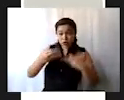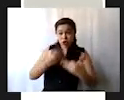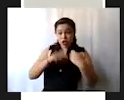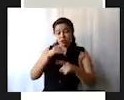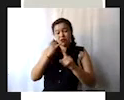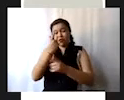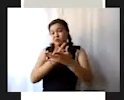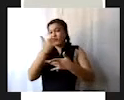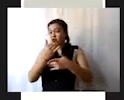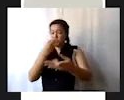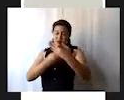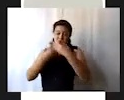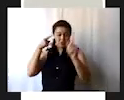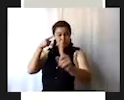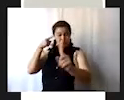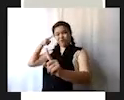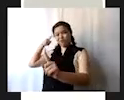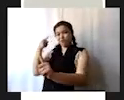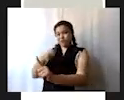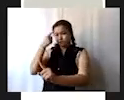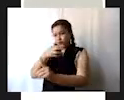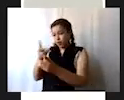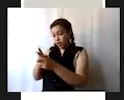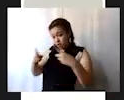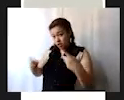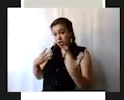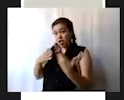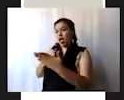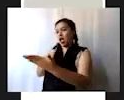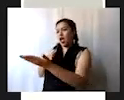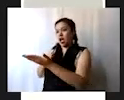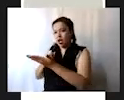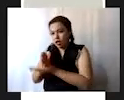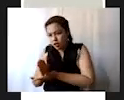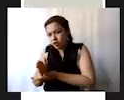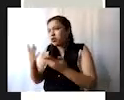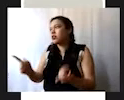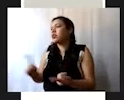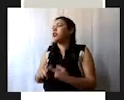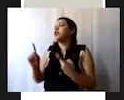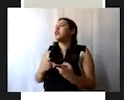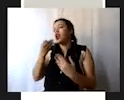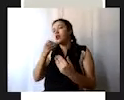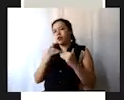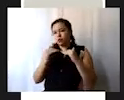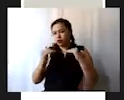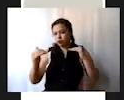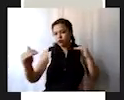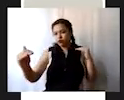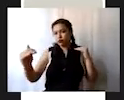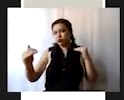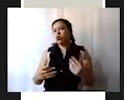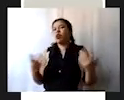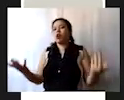proyecto de desarrollo, de acceso, de estabilidad, por ejemplo,